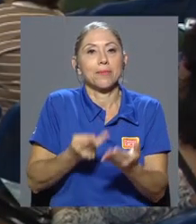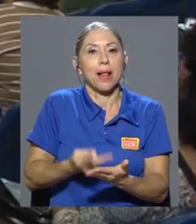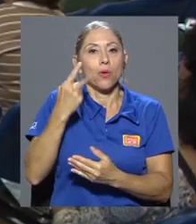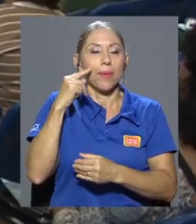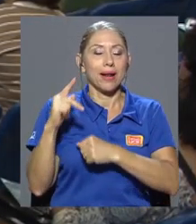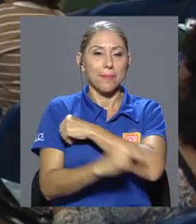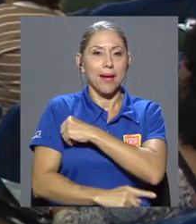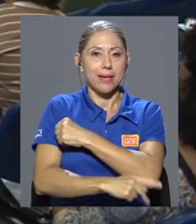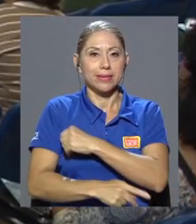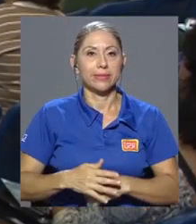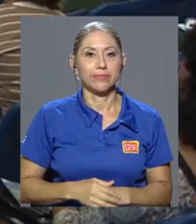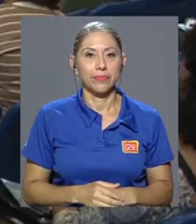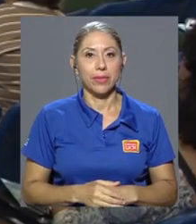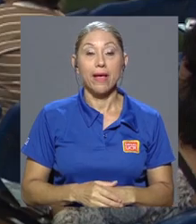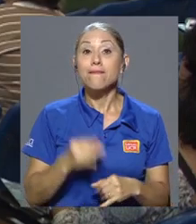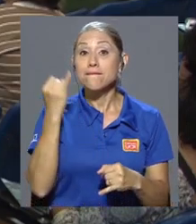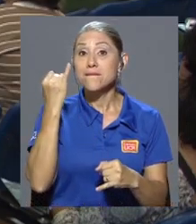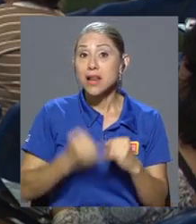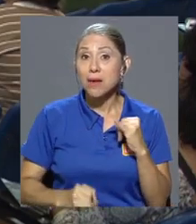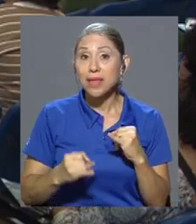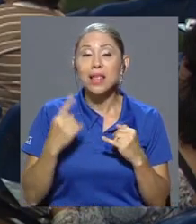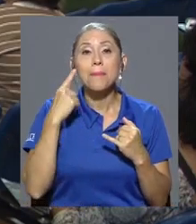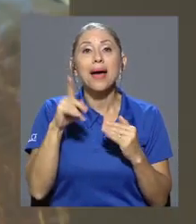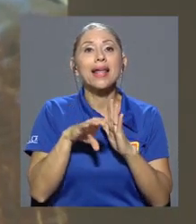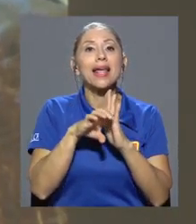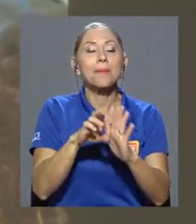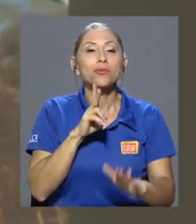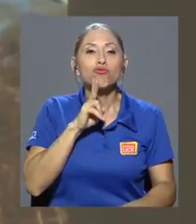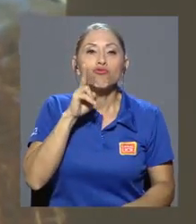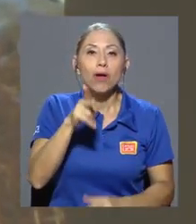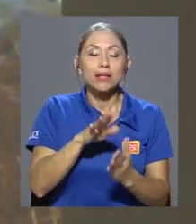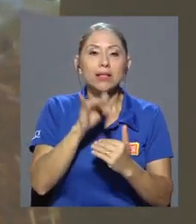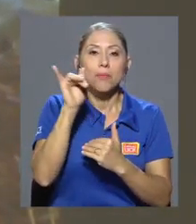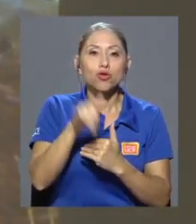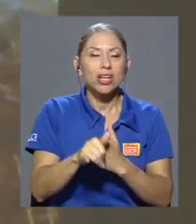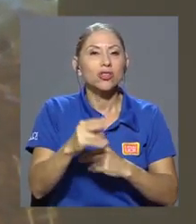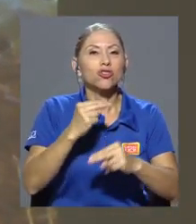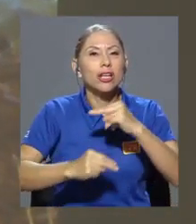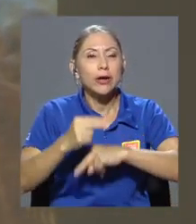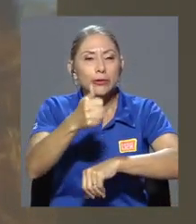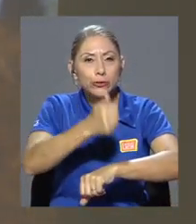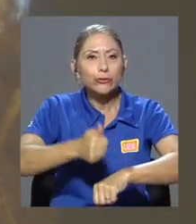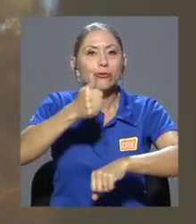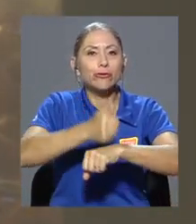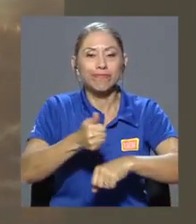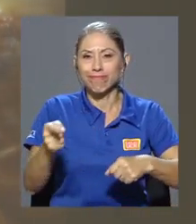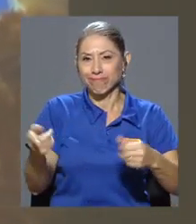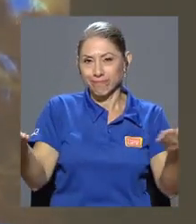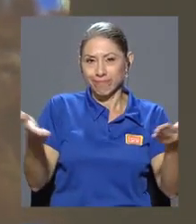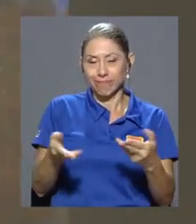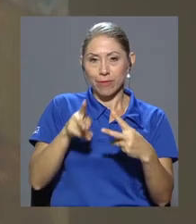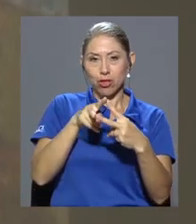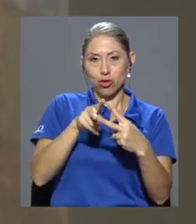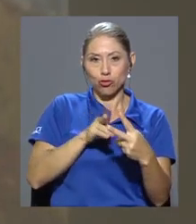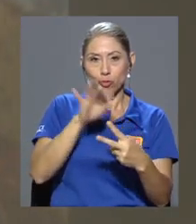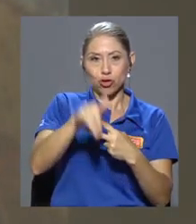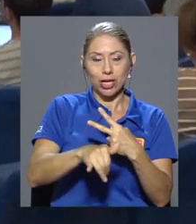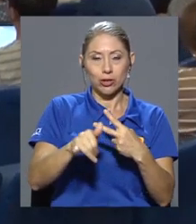el país. Finalmente, para tener ejemplos reales de proyectos emprendedores, se contó con la presencia de dos